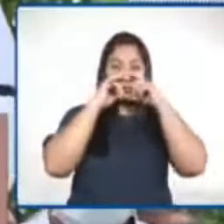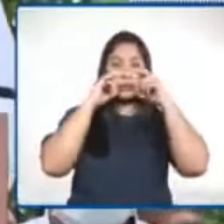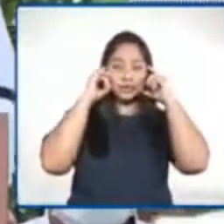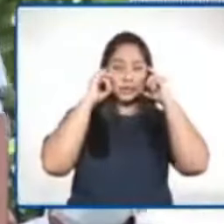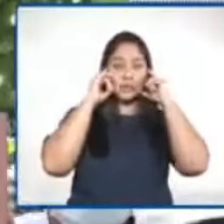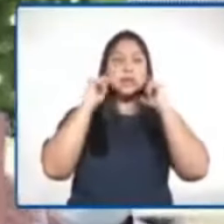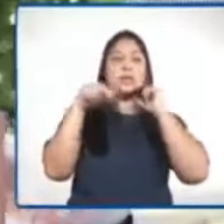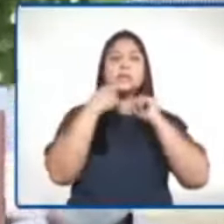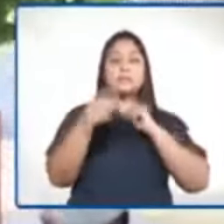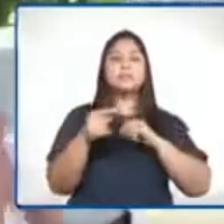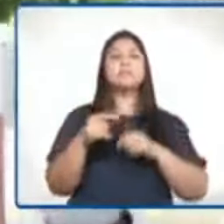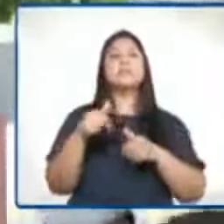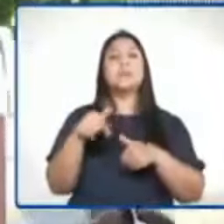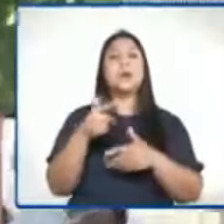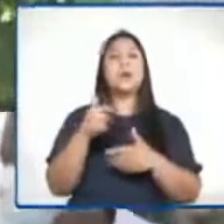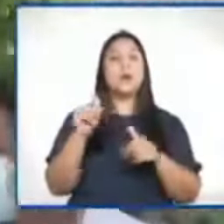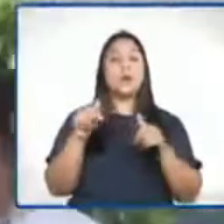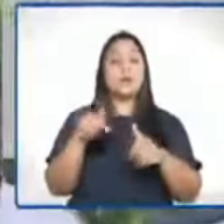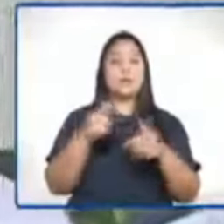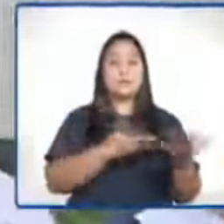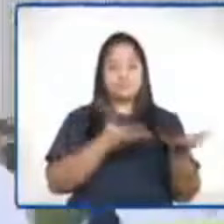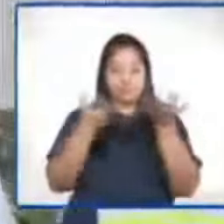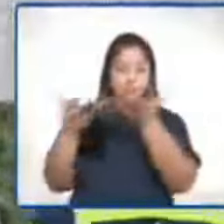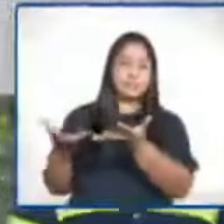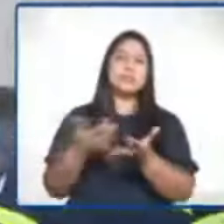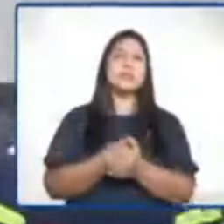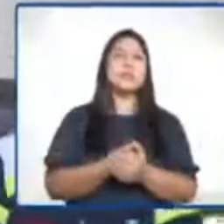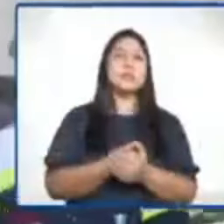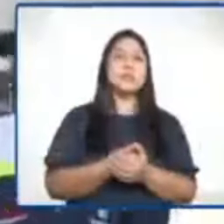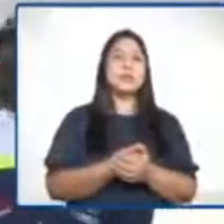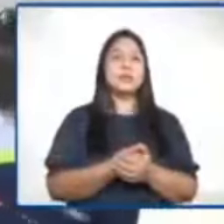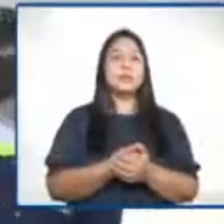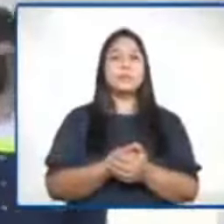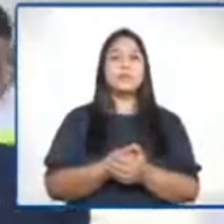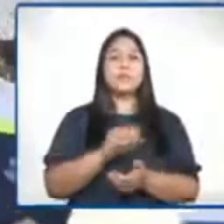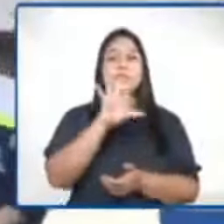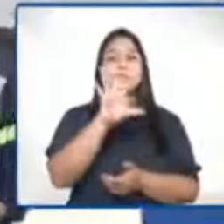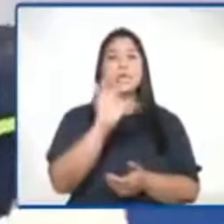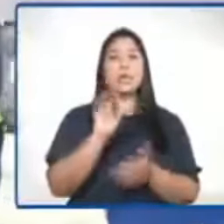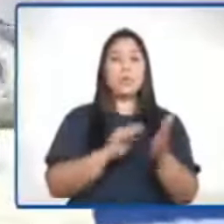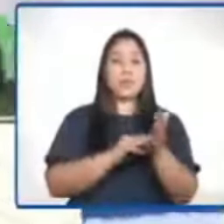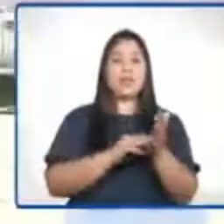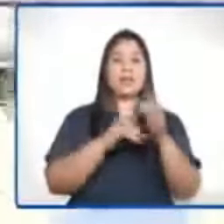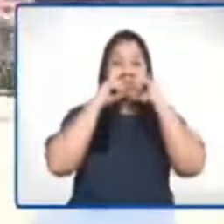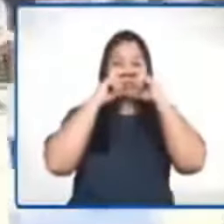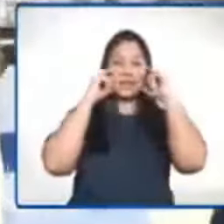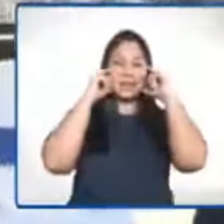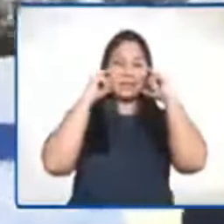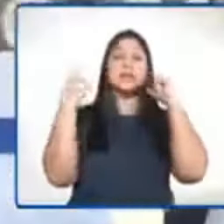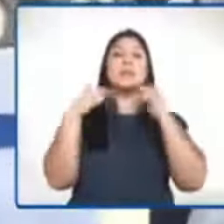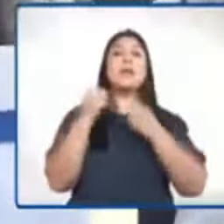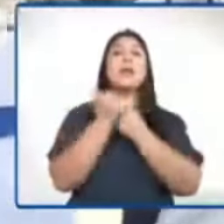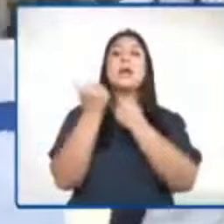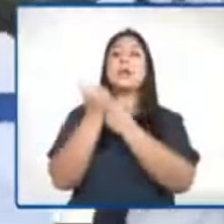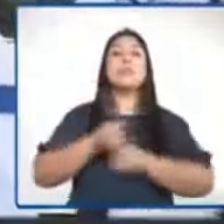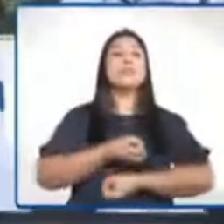y me voy a permitir traerle, y si usted me lo acepta, 5,000 mascarillas para que puedan ayudar a repartir